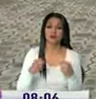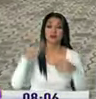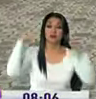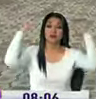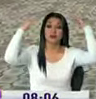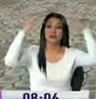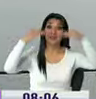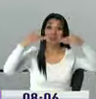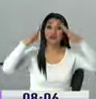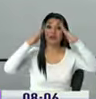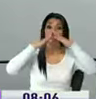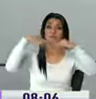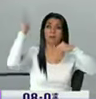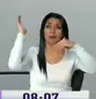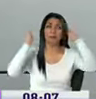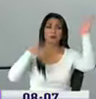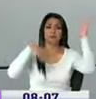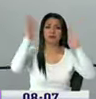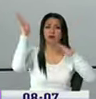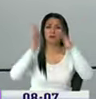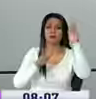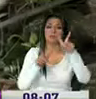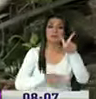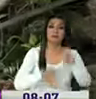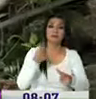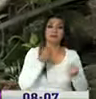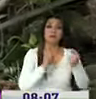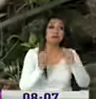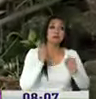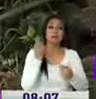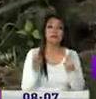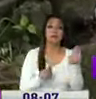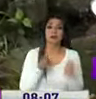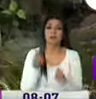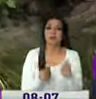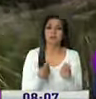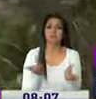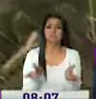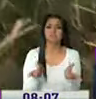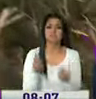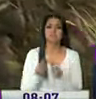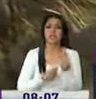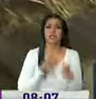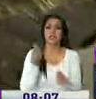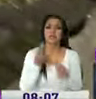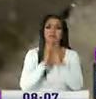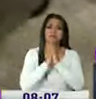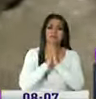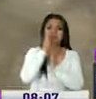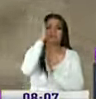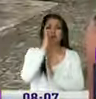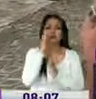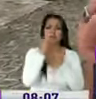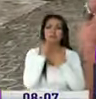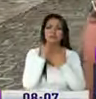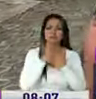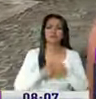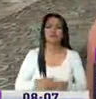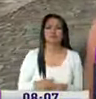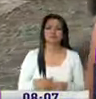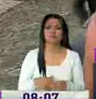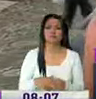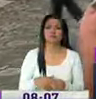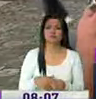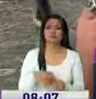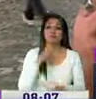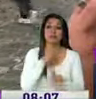zinc de las casas. En medio de la impotencia y desesperación, señalan que no les quedó más que elevar algunas plegarias. Se tuve que